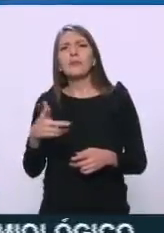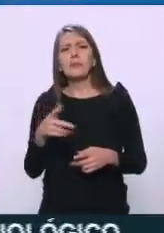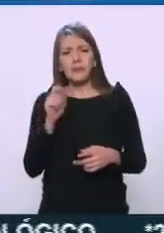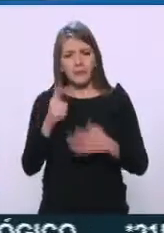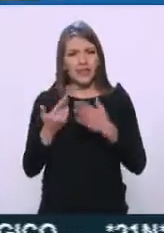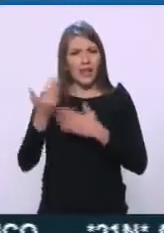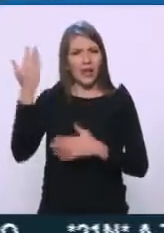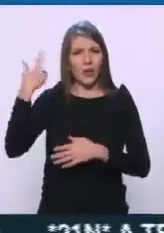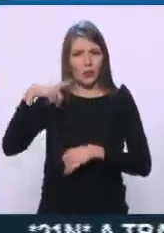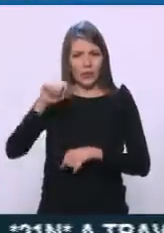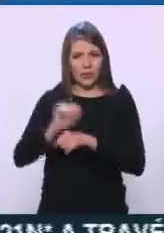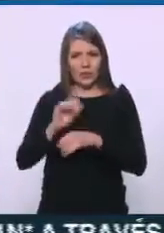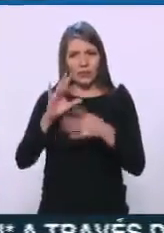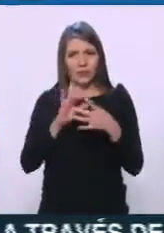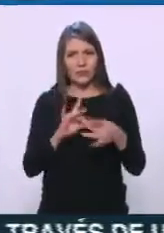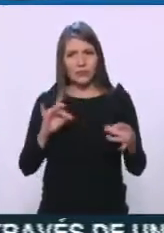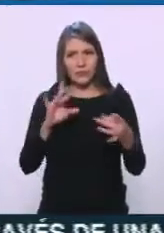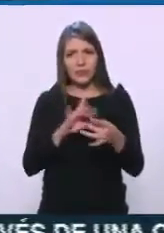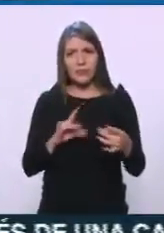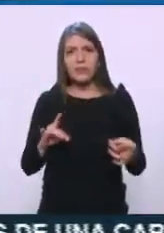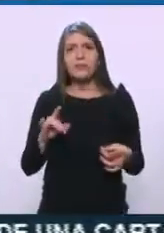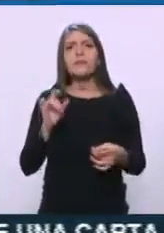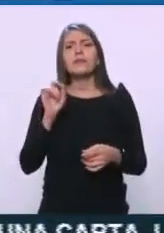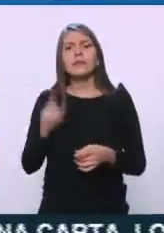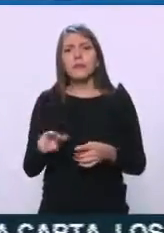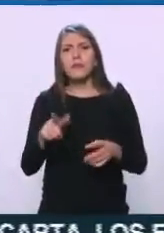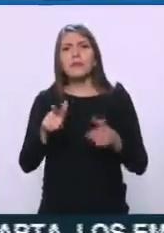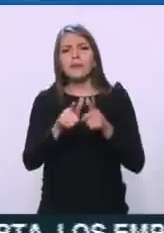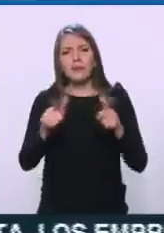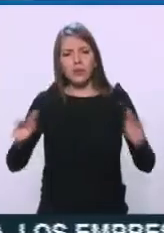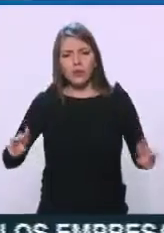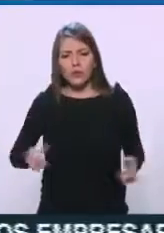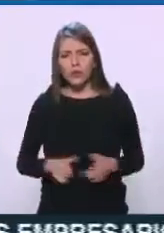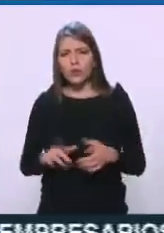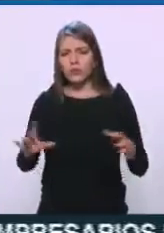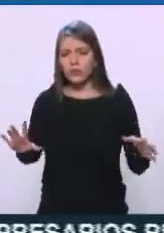semana pasada, que tiene que ver también con los grupos